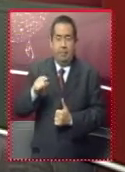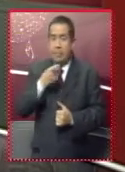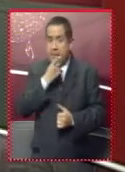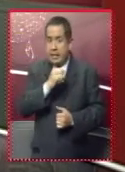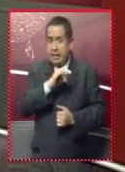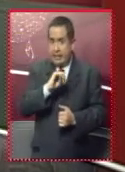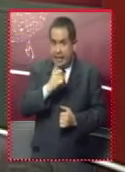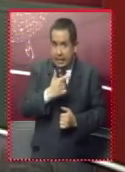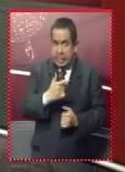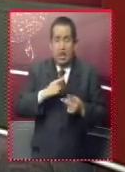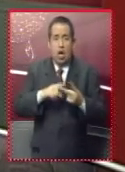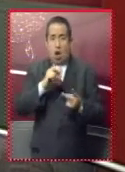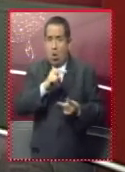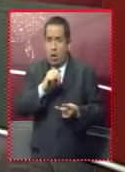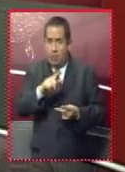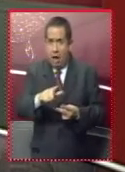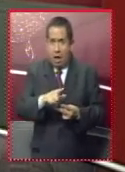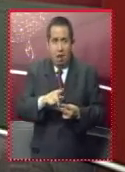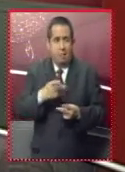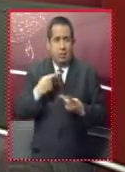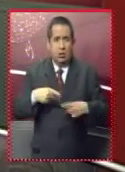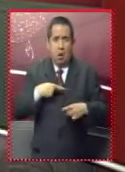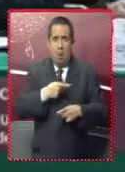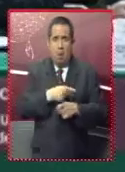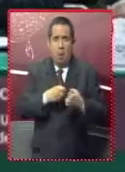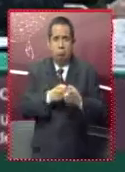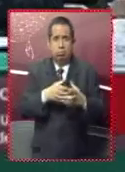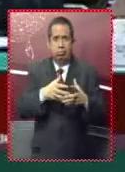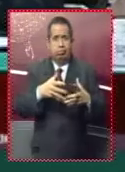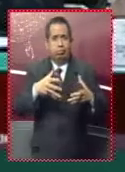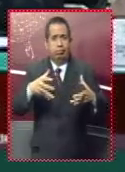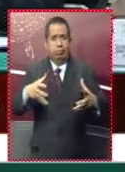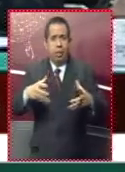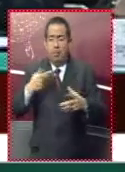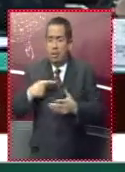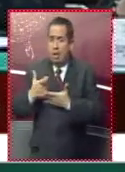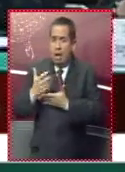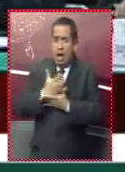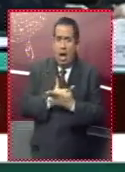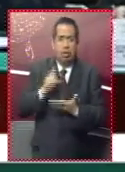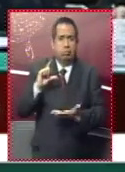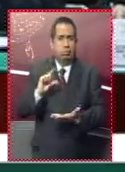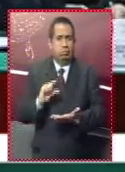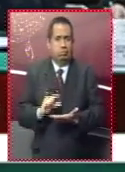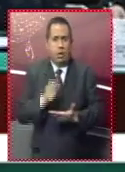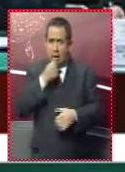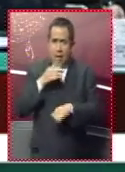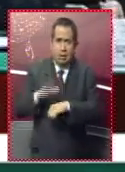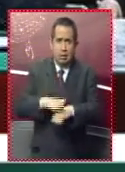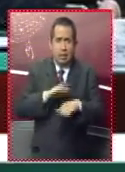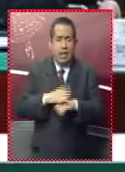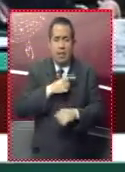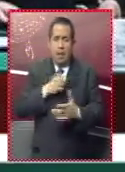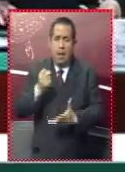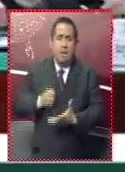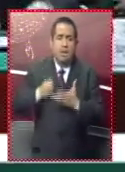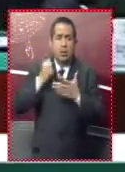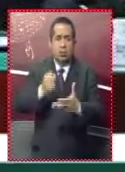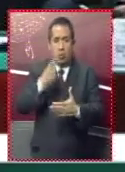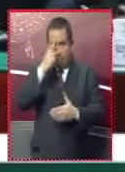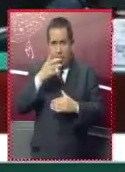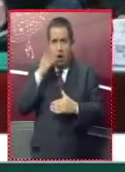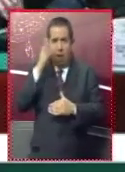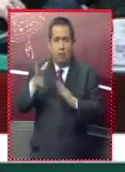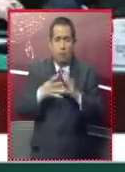Coneval, la pobreza en los últimos años ha crecido, mientras que el ingreso ha disminuido. Por ello hizo un llamado para aprobar un presupuesto que enfrente